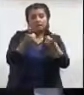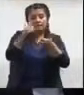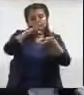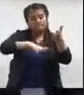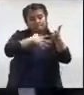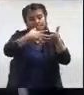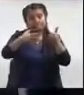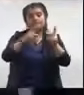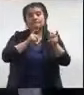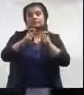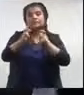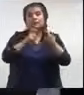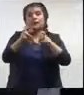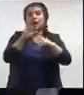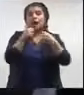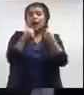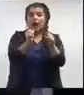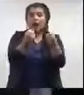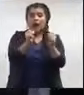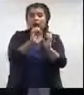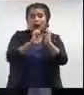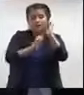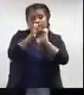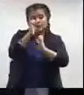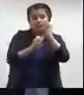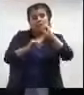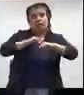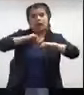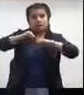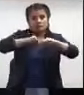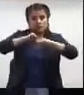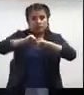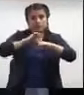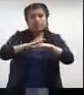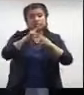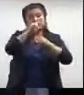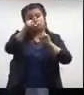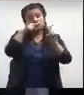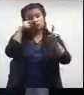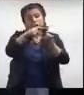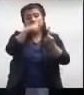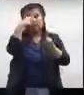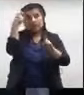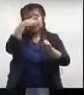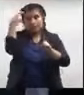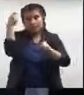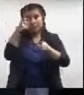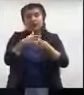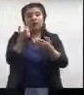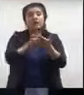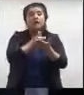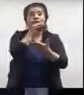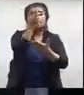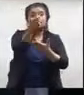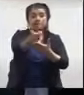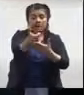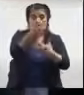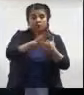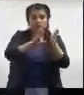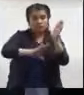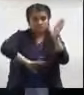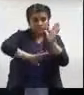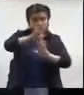planificar, dirigir, ejecutar y evaluar las acciones relativas al empleo, remuneraciones,